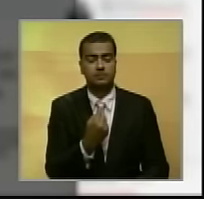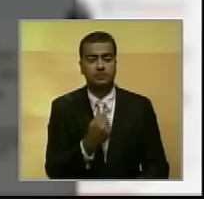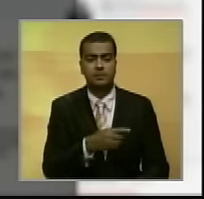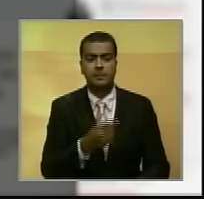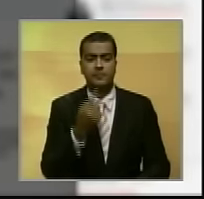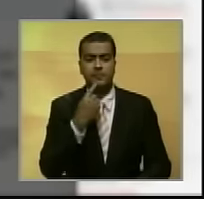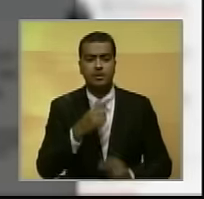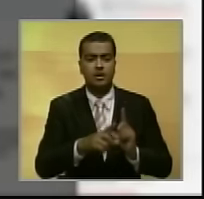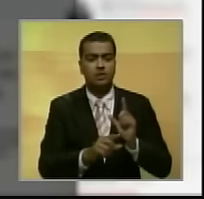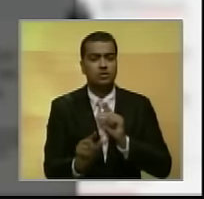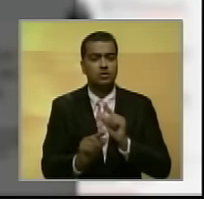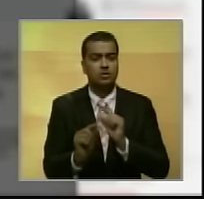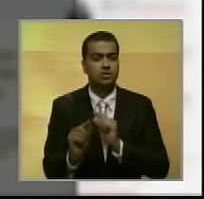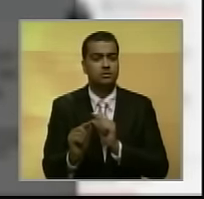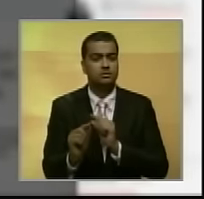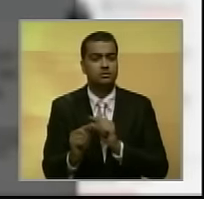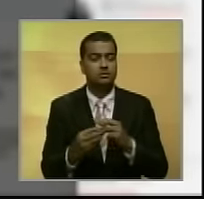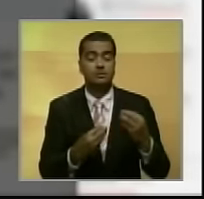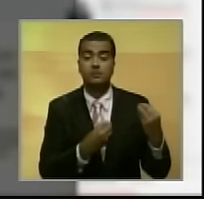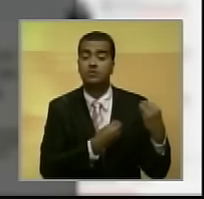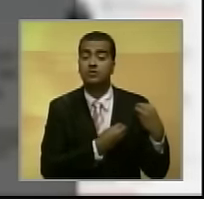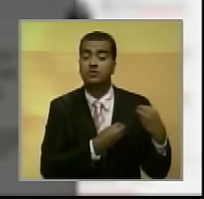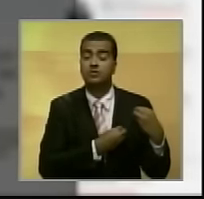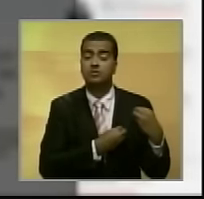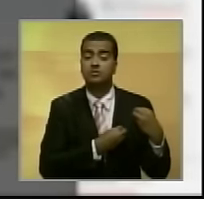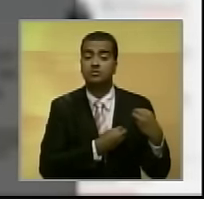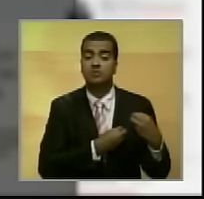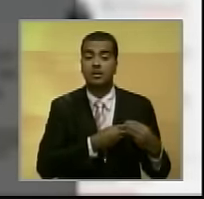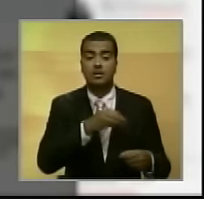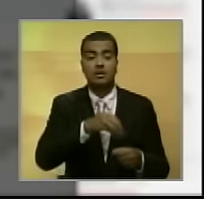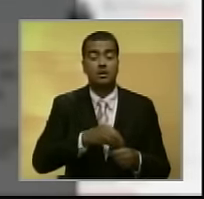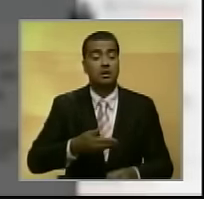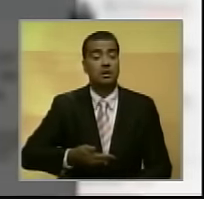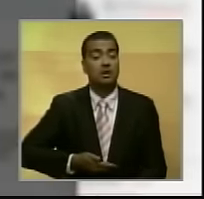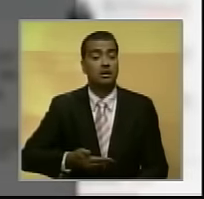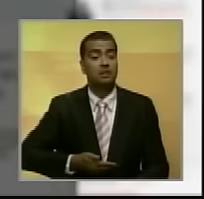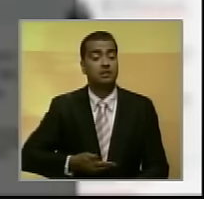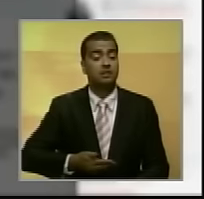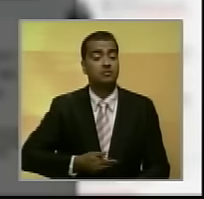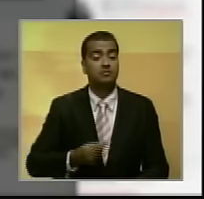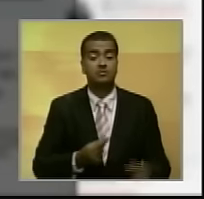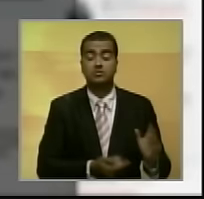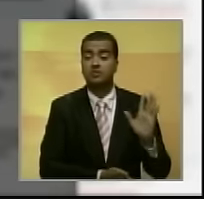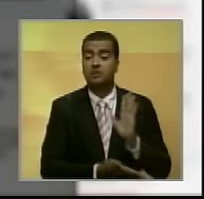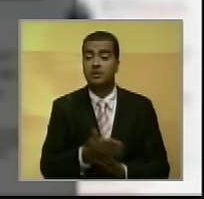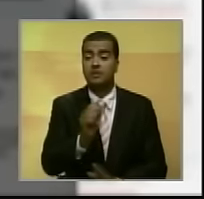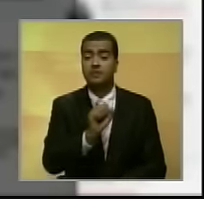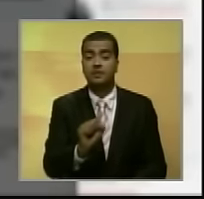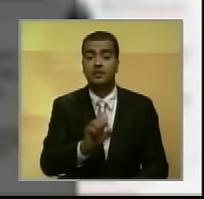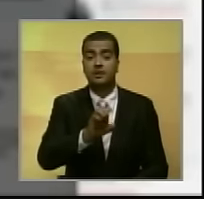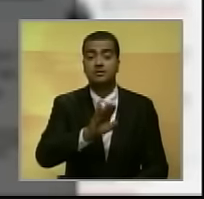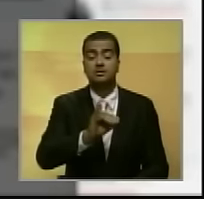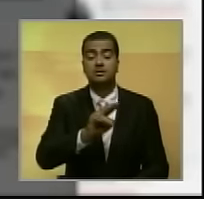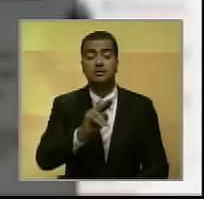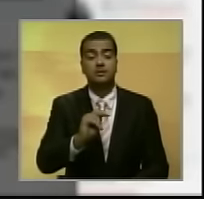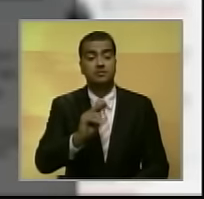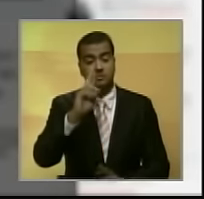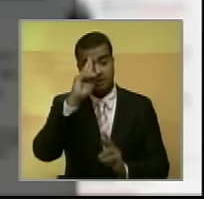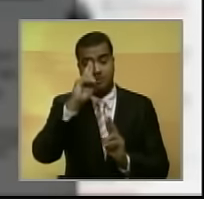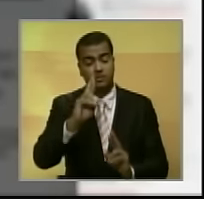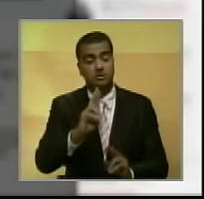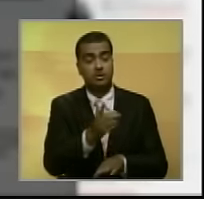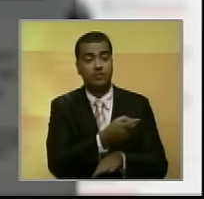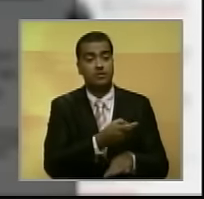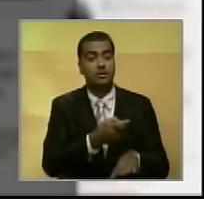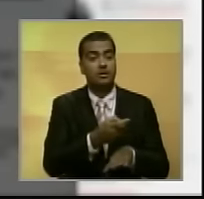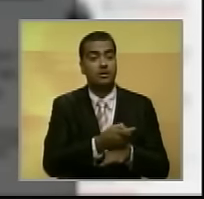red social Twitter que los funcionarios entraron a la alcaldía del municipio y lo llevaron a la sede del SEBIN en la entidad. Responsabilizó al